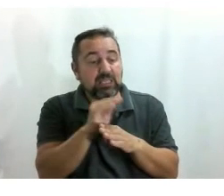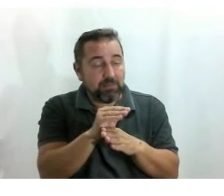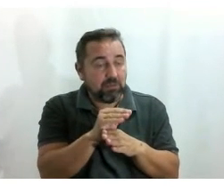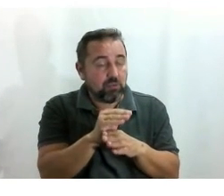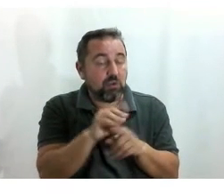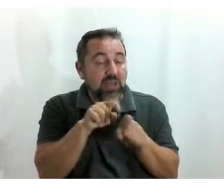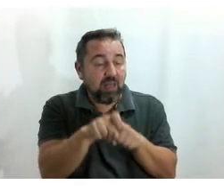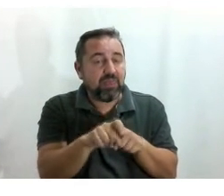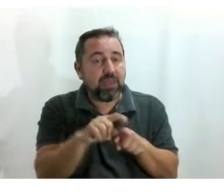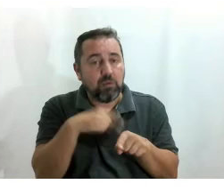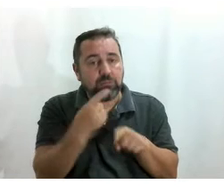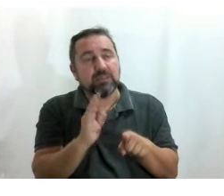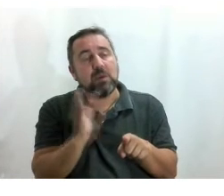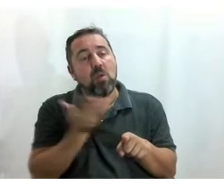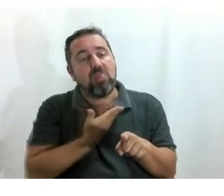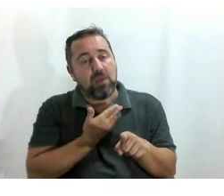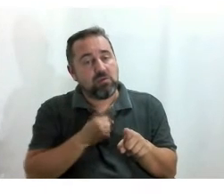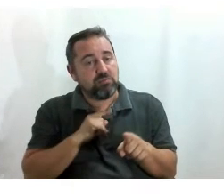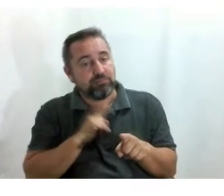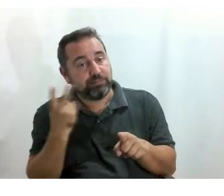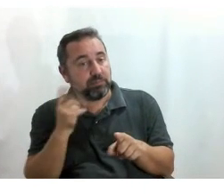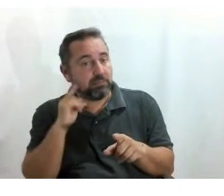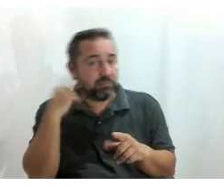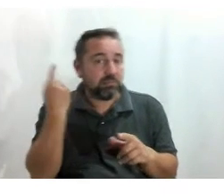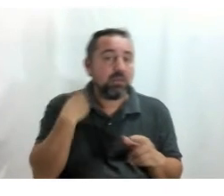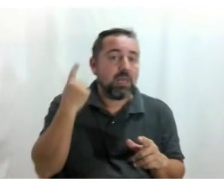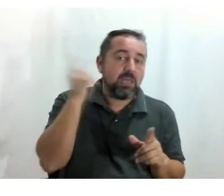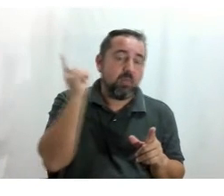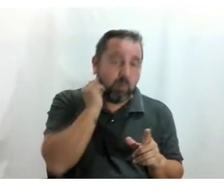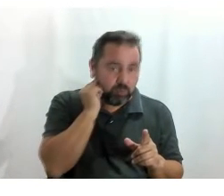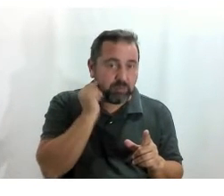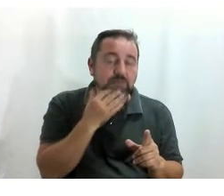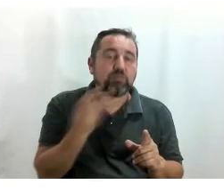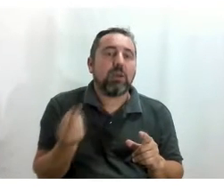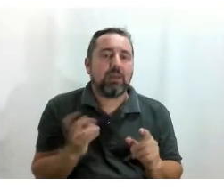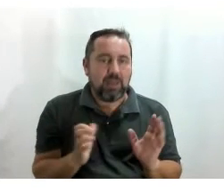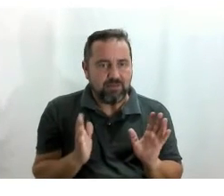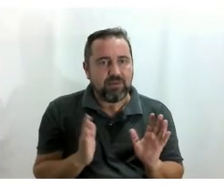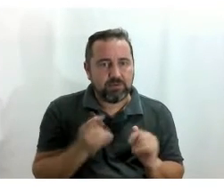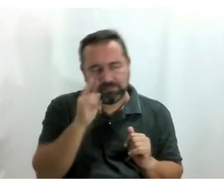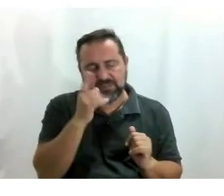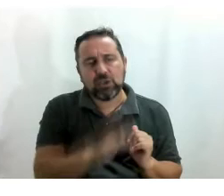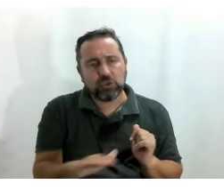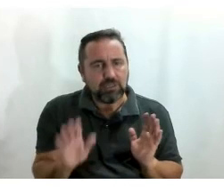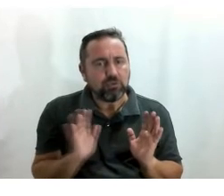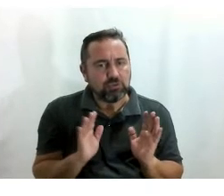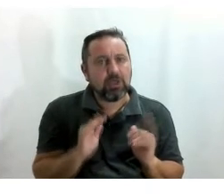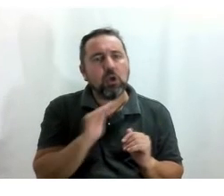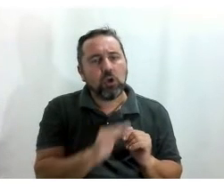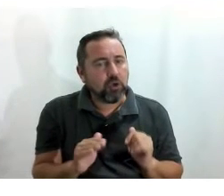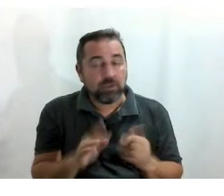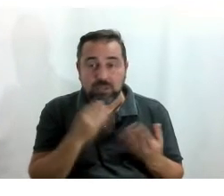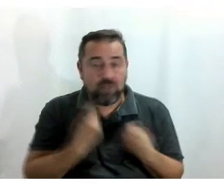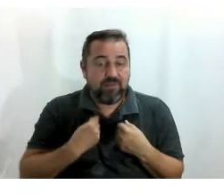producimos de manera como daño colateral una hipoacusia. Y esto es especialmente grave, sobre todo en los niños, porque los niños tienen toda la vida